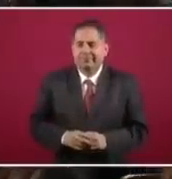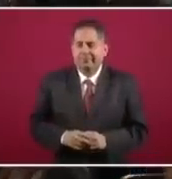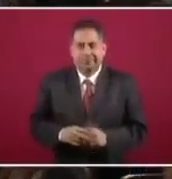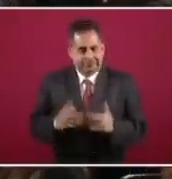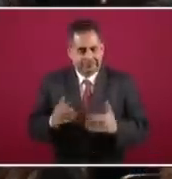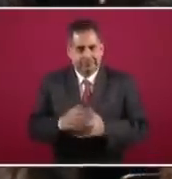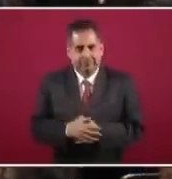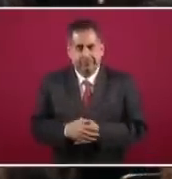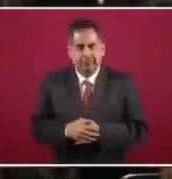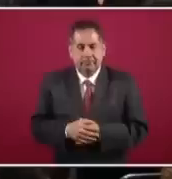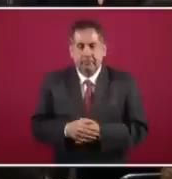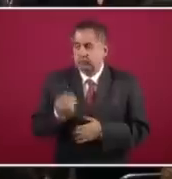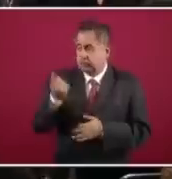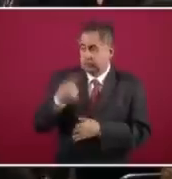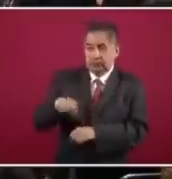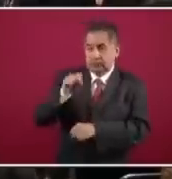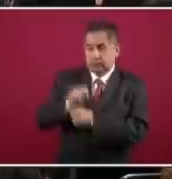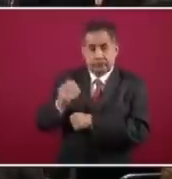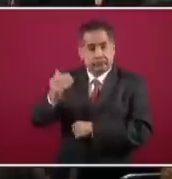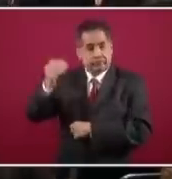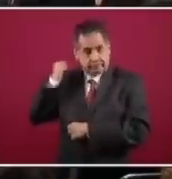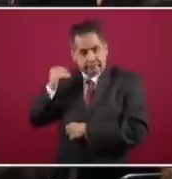una semana en este mismo lugar,